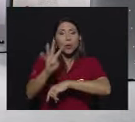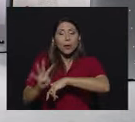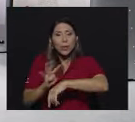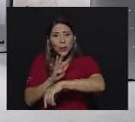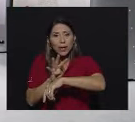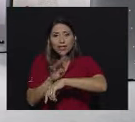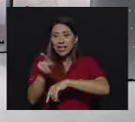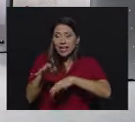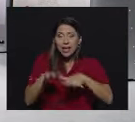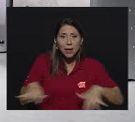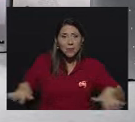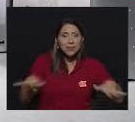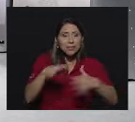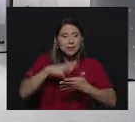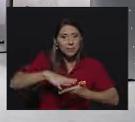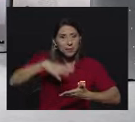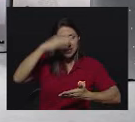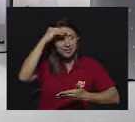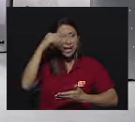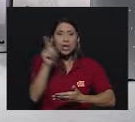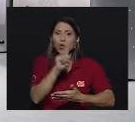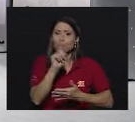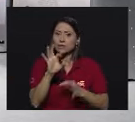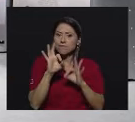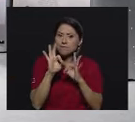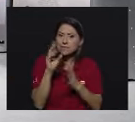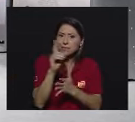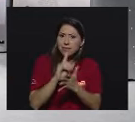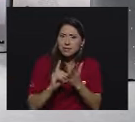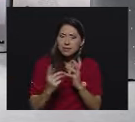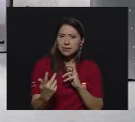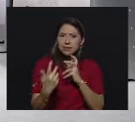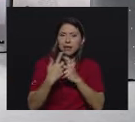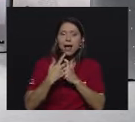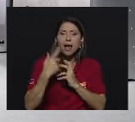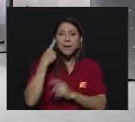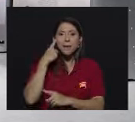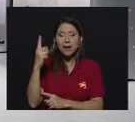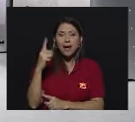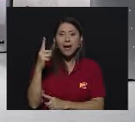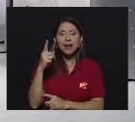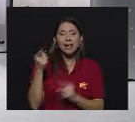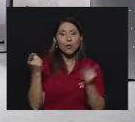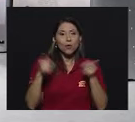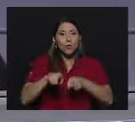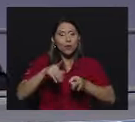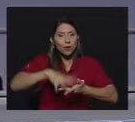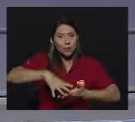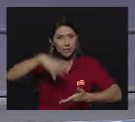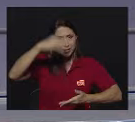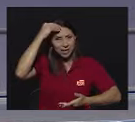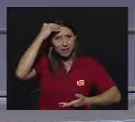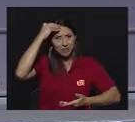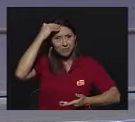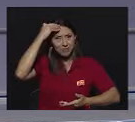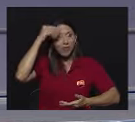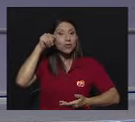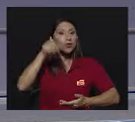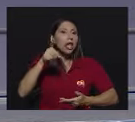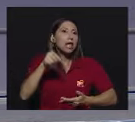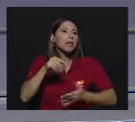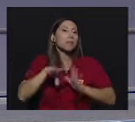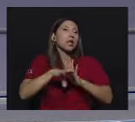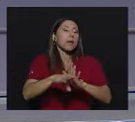de aprendizaje no están lo suficientemente diseñados o preparados para que ocurra un aprendizaje donde